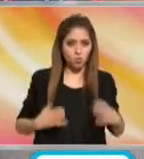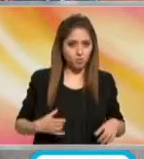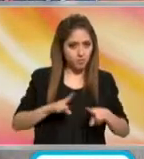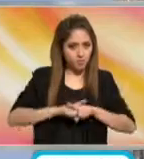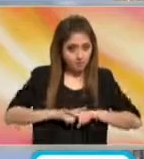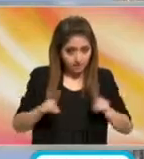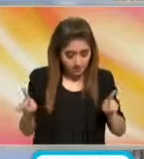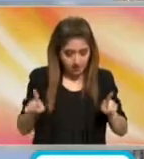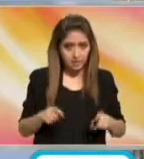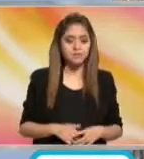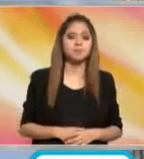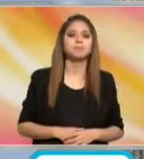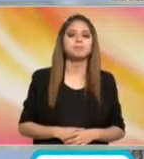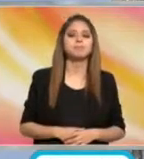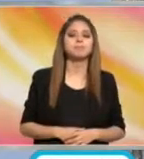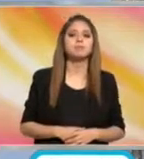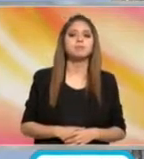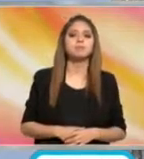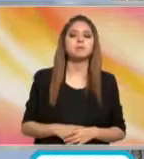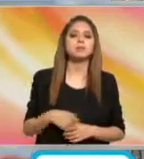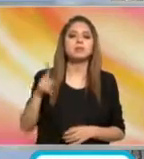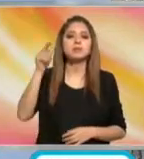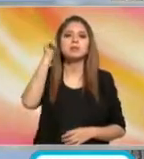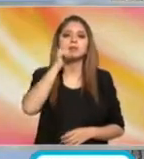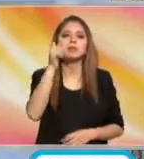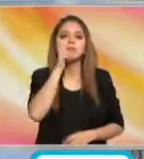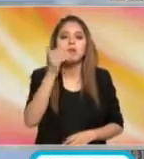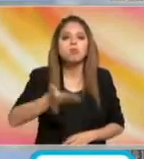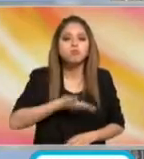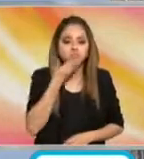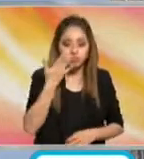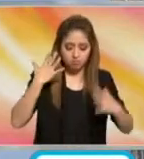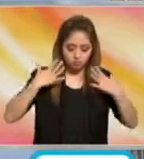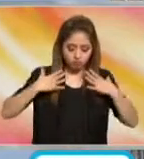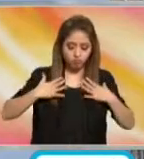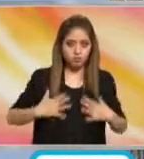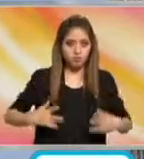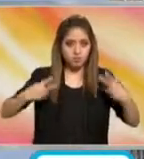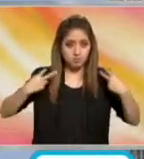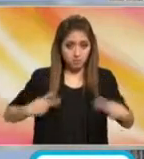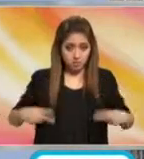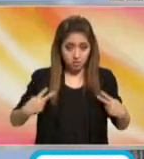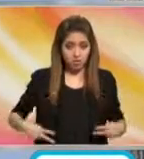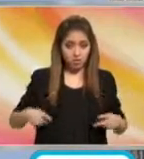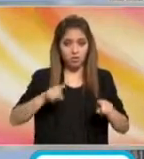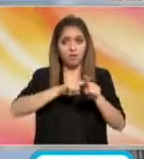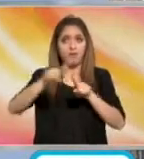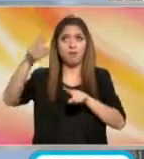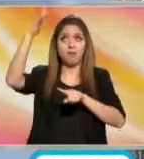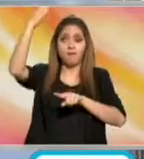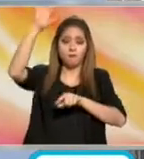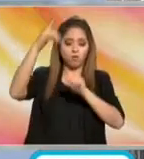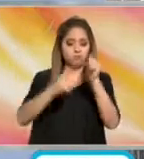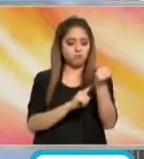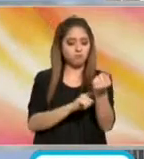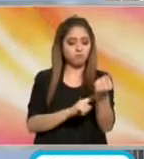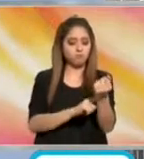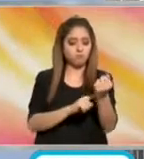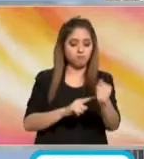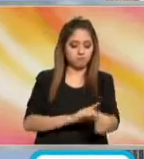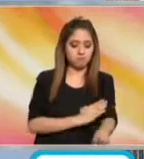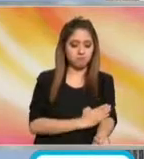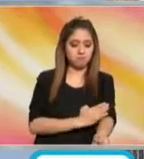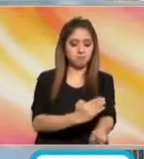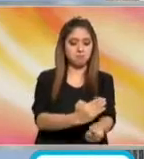Por lo regular, andamos vestidos, Sí. entonces tenemos una diferente exposición. En nuestras muñecas, si usamos manga